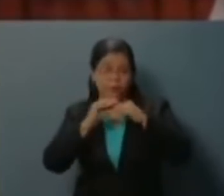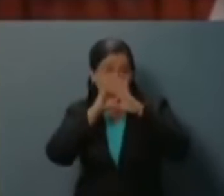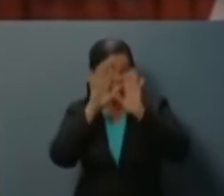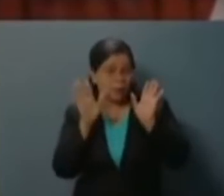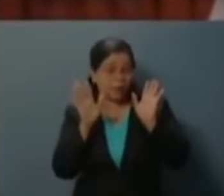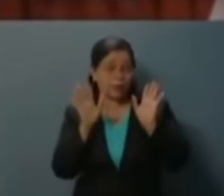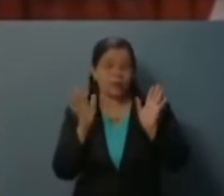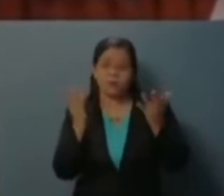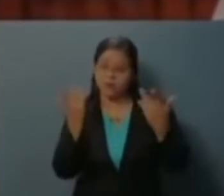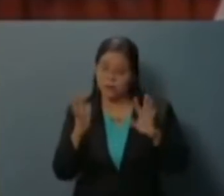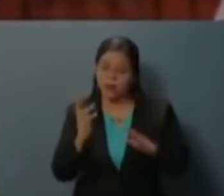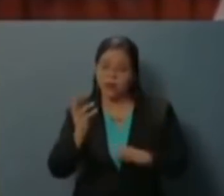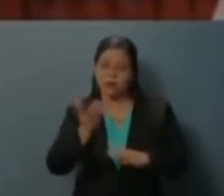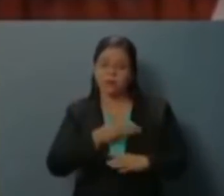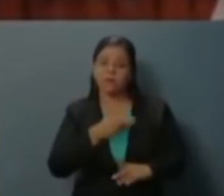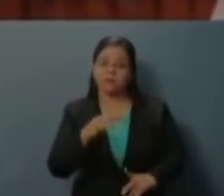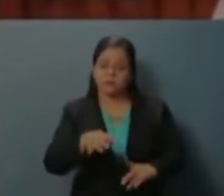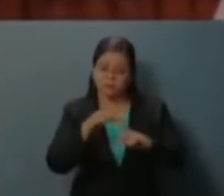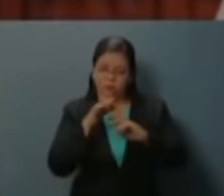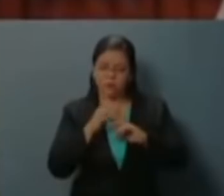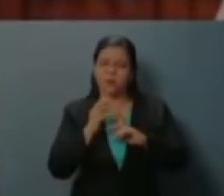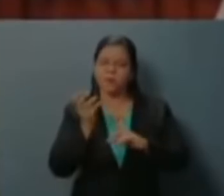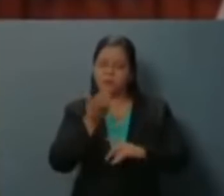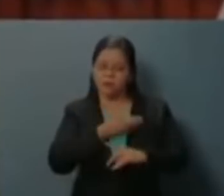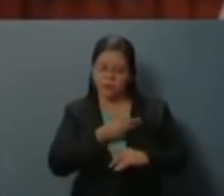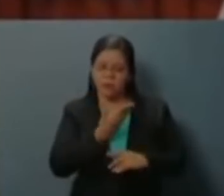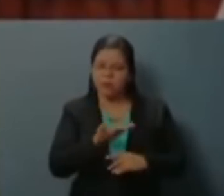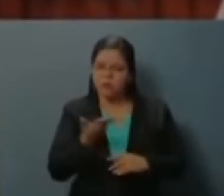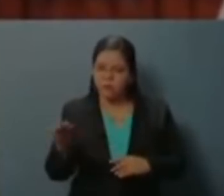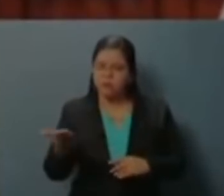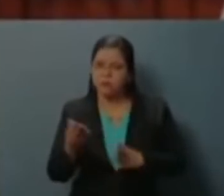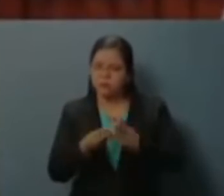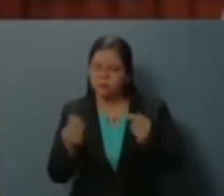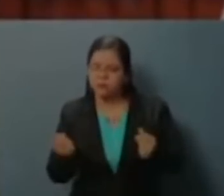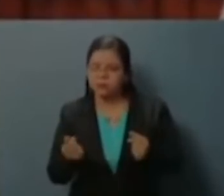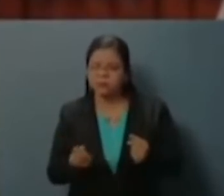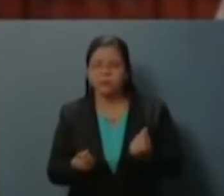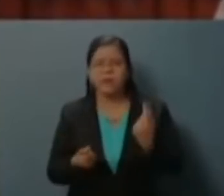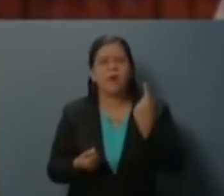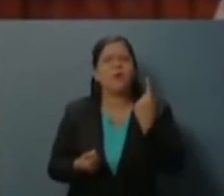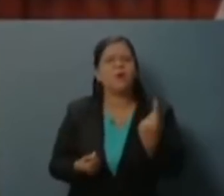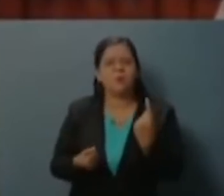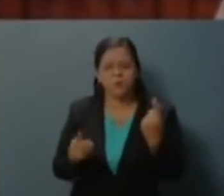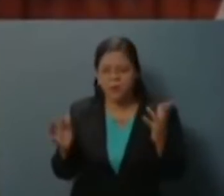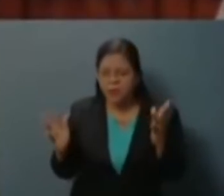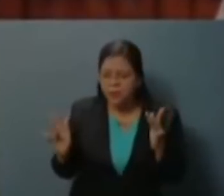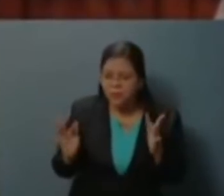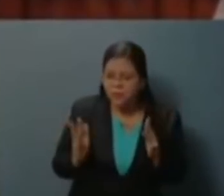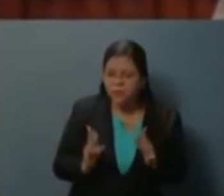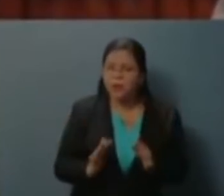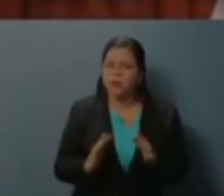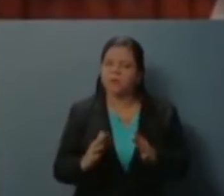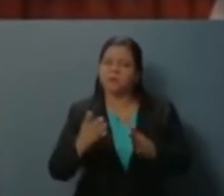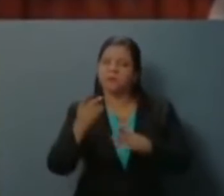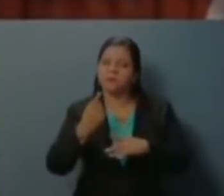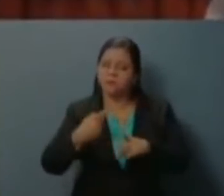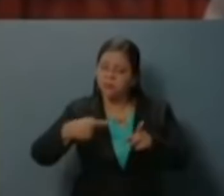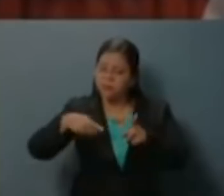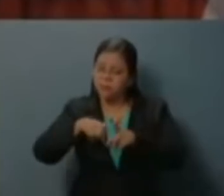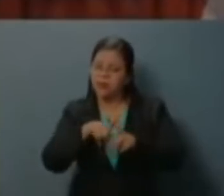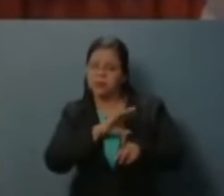que nos han electo para venir a destrabar cosas como estas. Y en una sola sesión plenaria, amigos